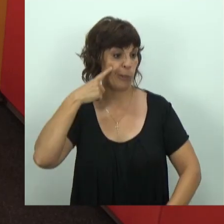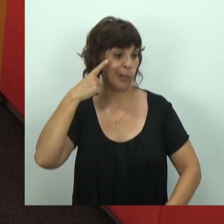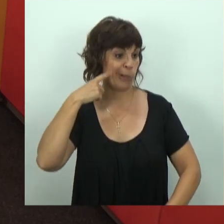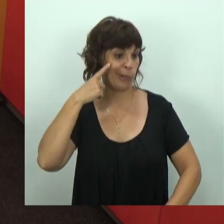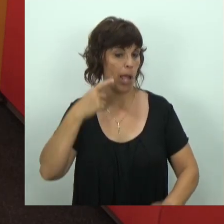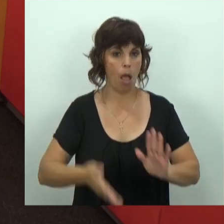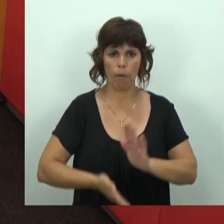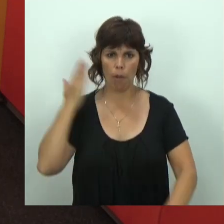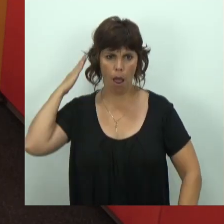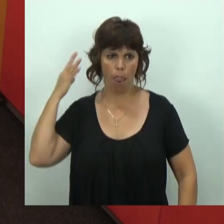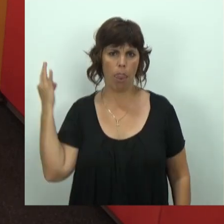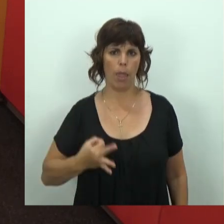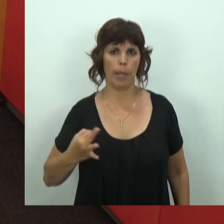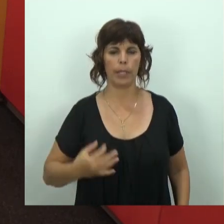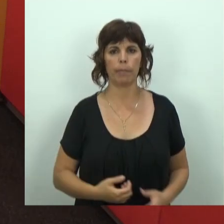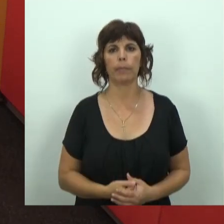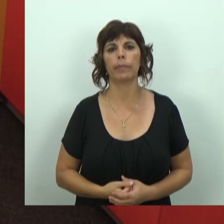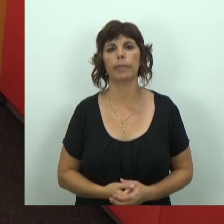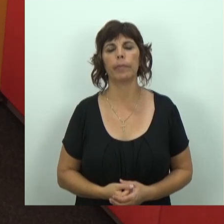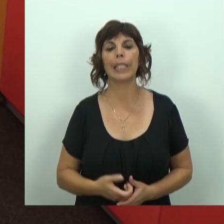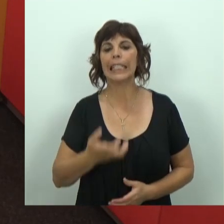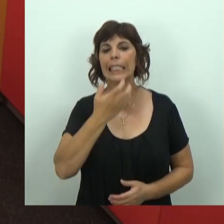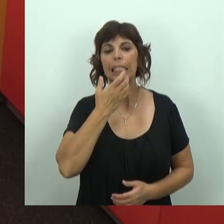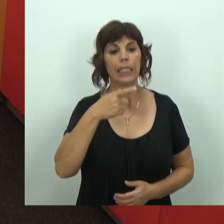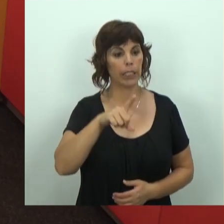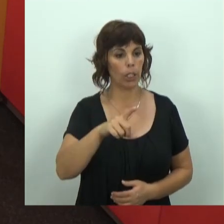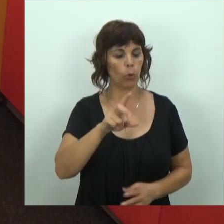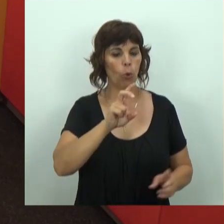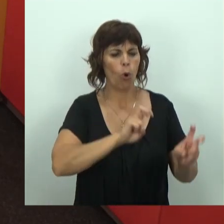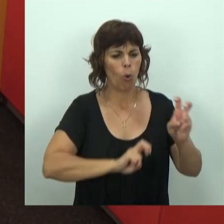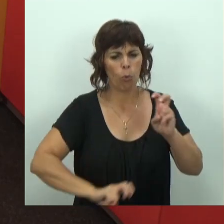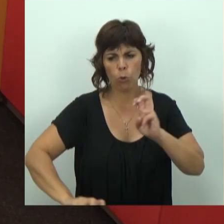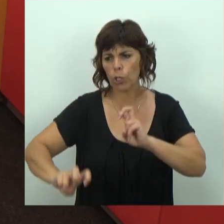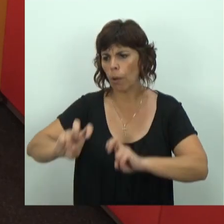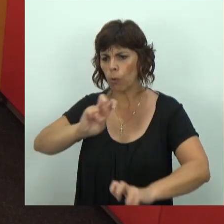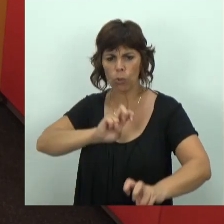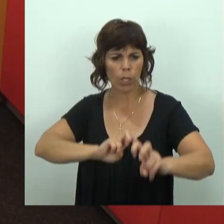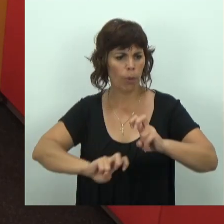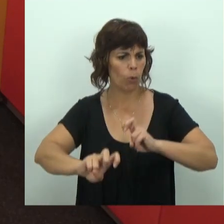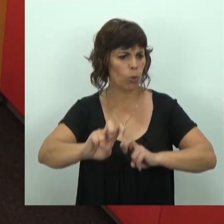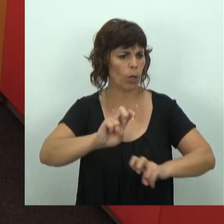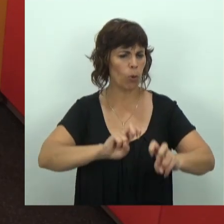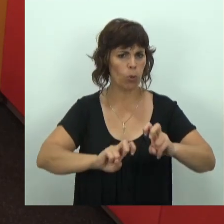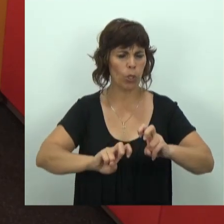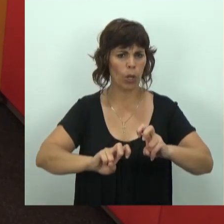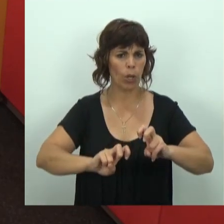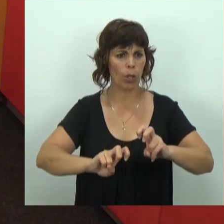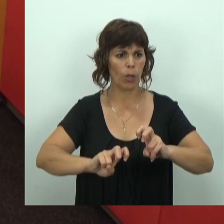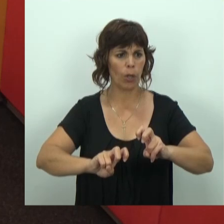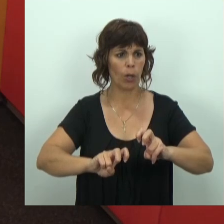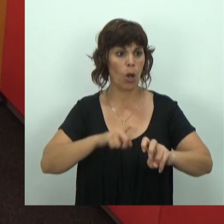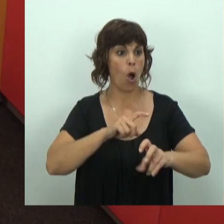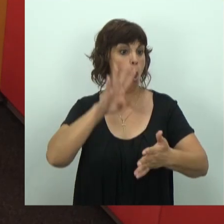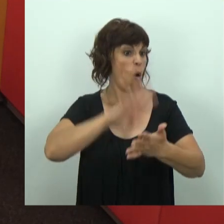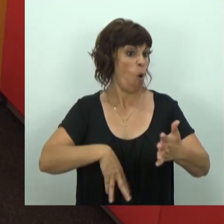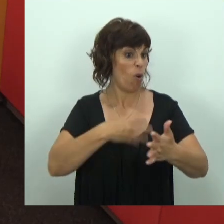Querido, si tu búsqueda no requiere que salgas de tu horario